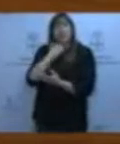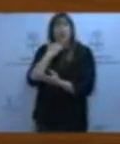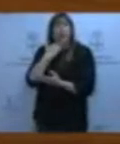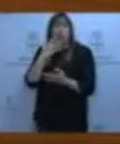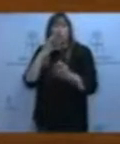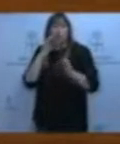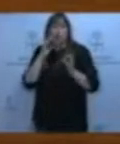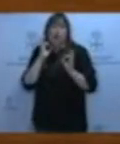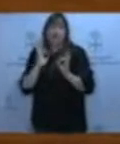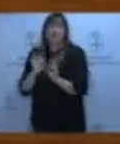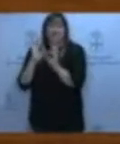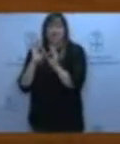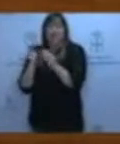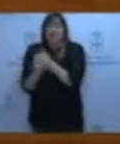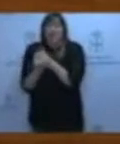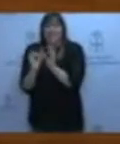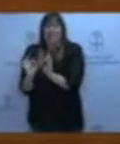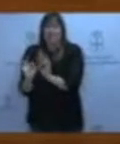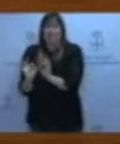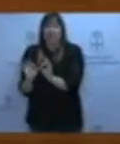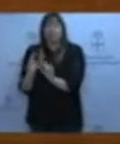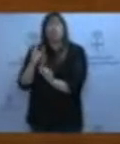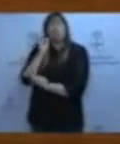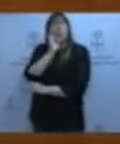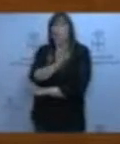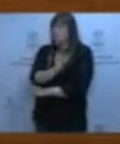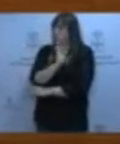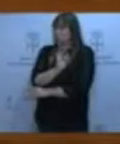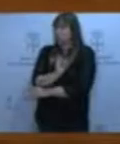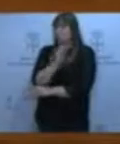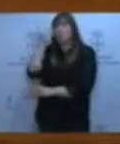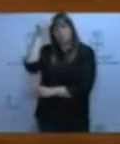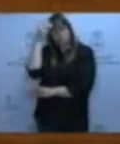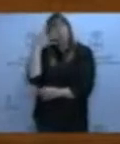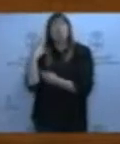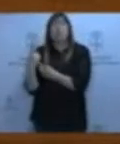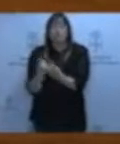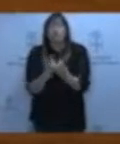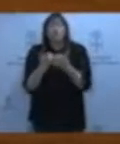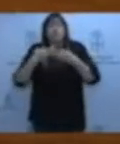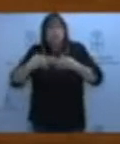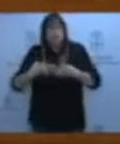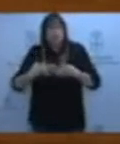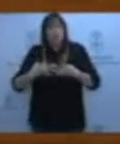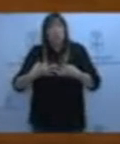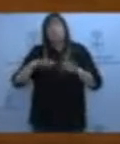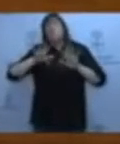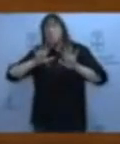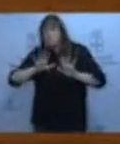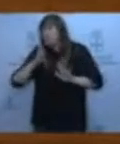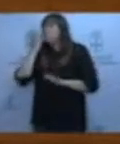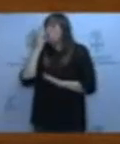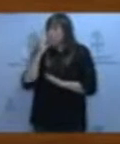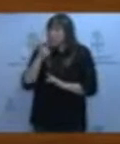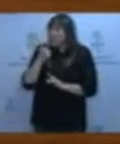aislada, la vemos como muy positiva, creemos que es necesaria, Sin embargo, sí que nos gustaría